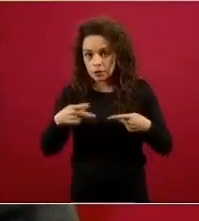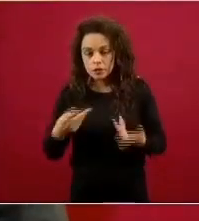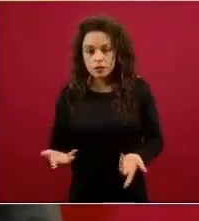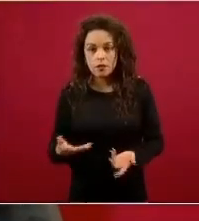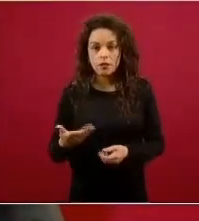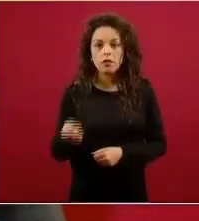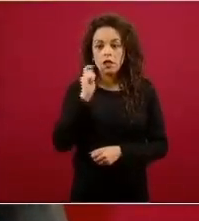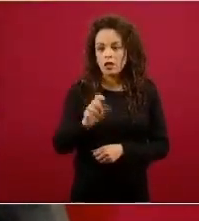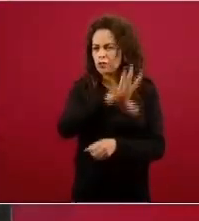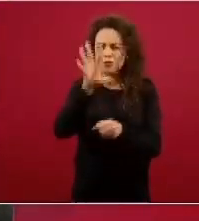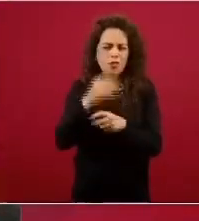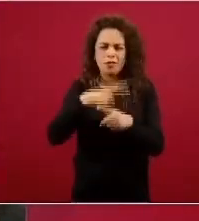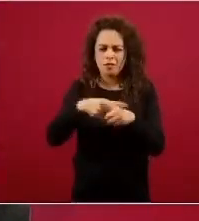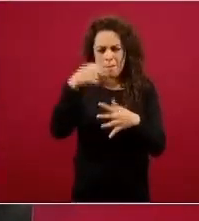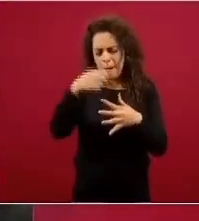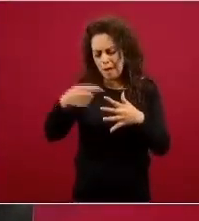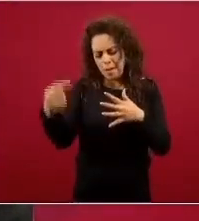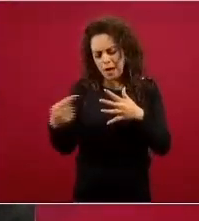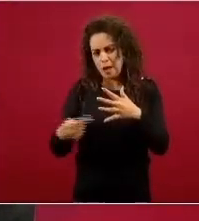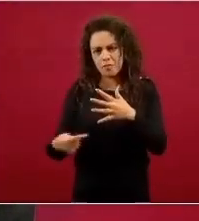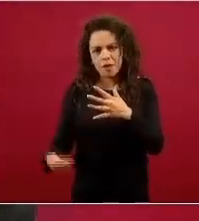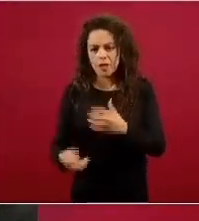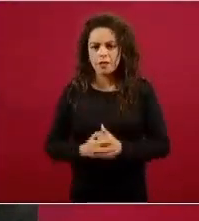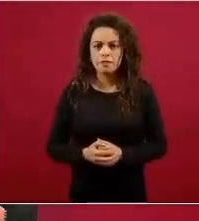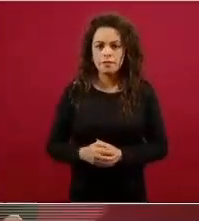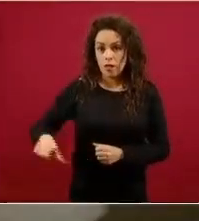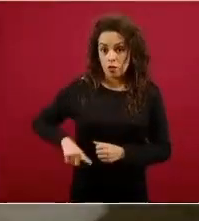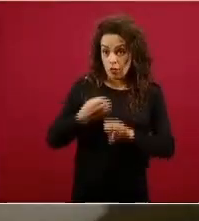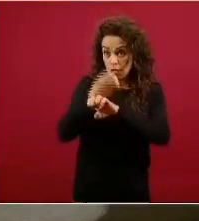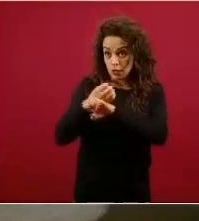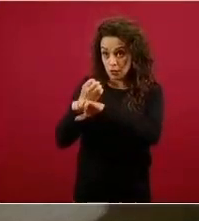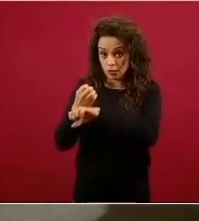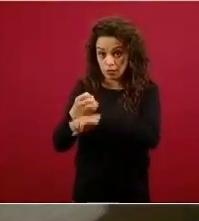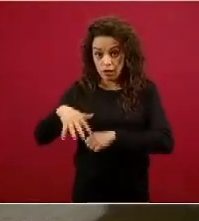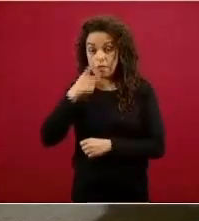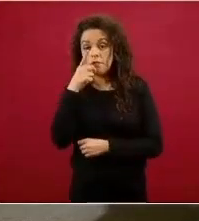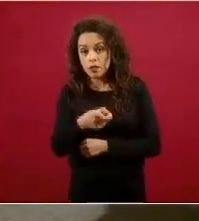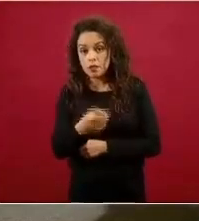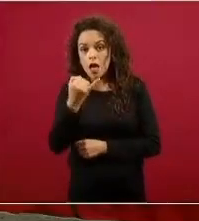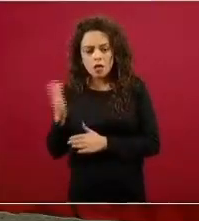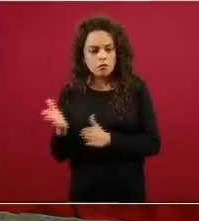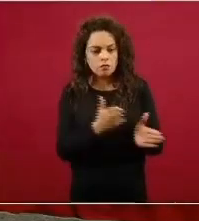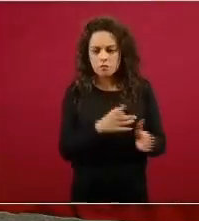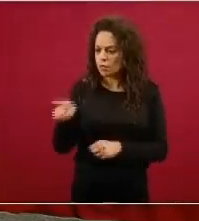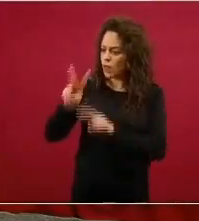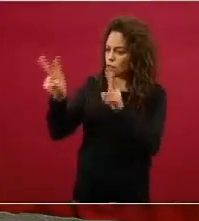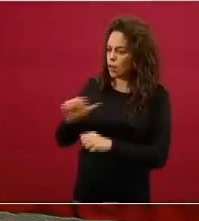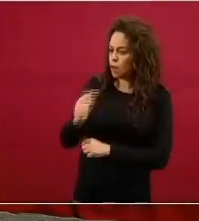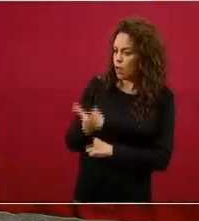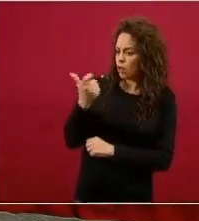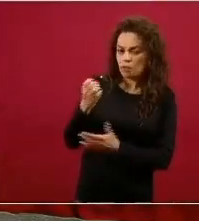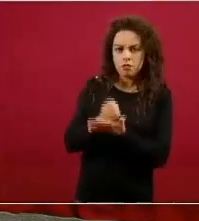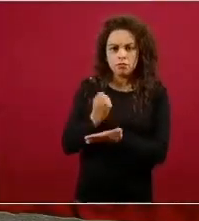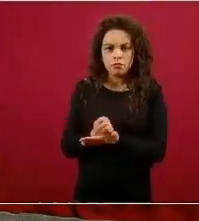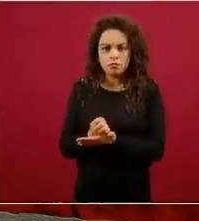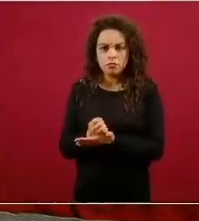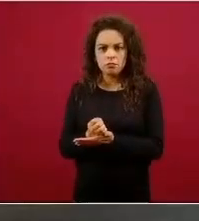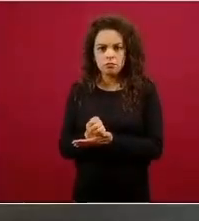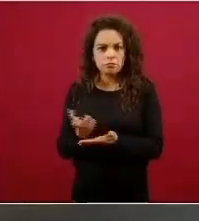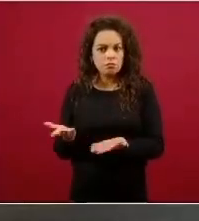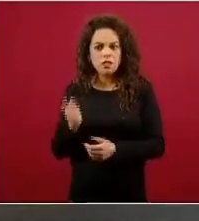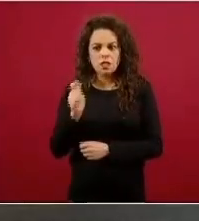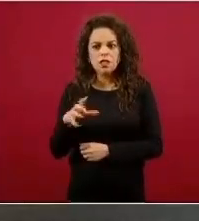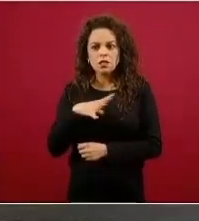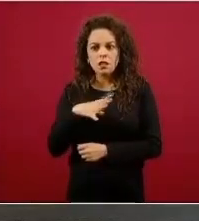las magnitudes absolutas, etc. Y lo que han comentado los gobiernos estatales es, y del otro lado, en la parte económica, ¿qué indicadores podríamos tener